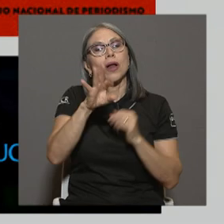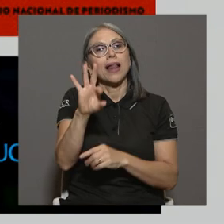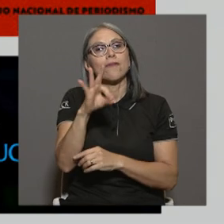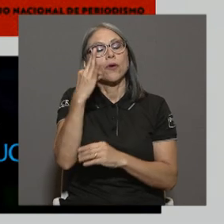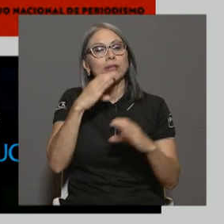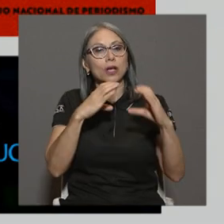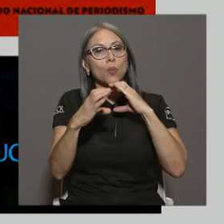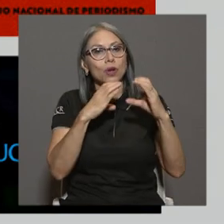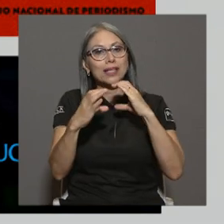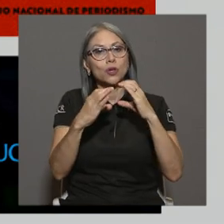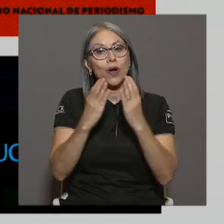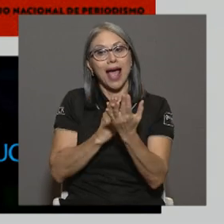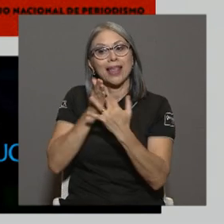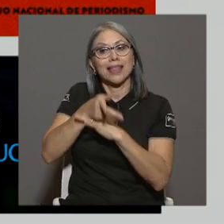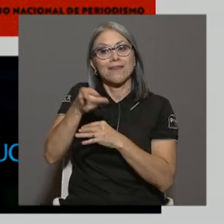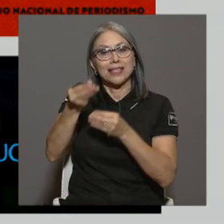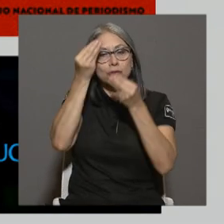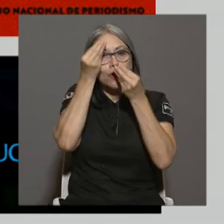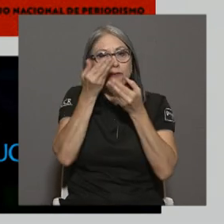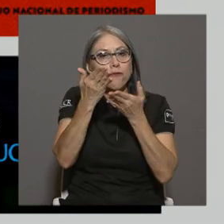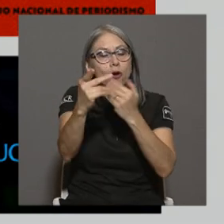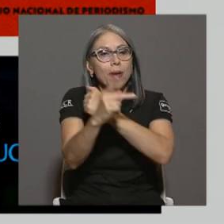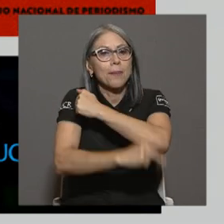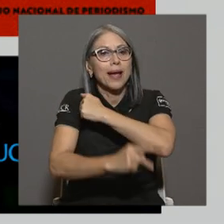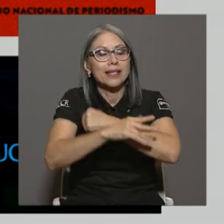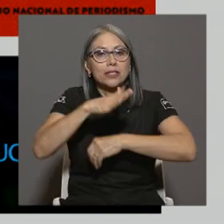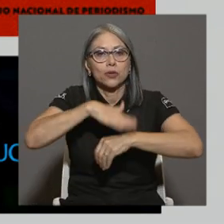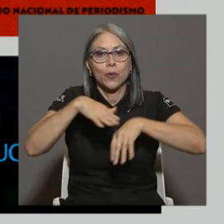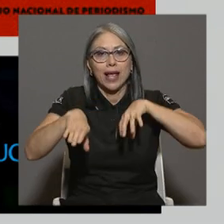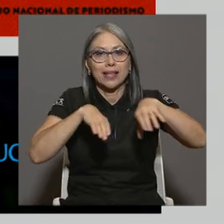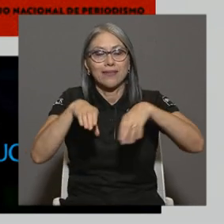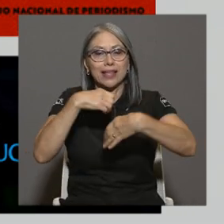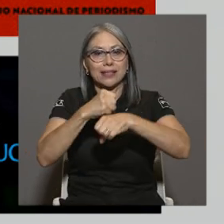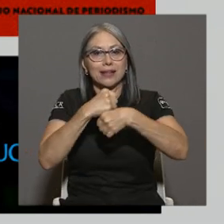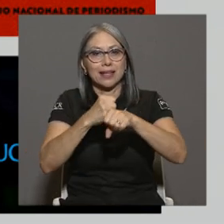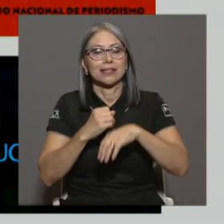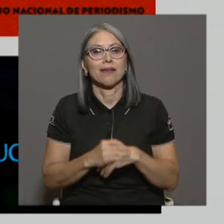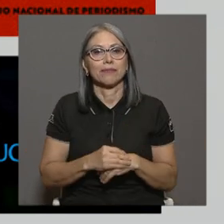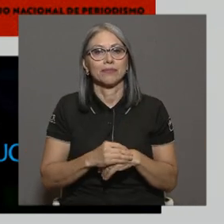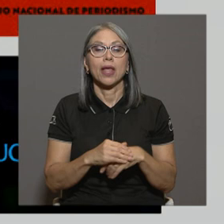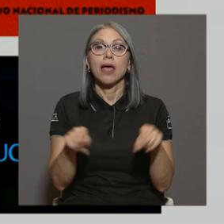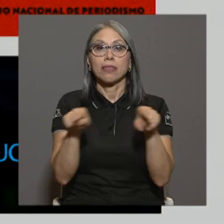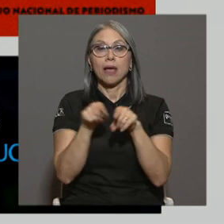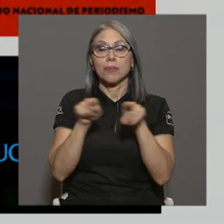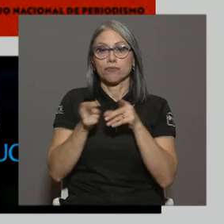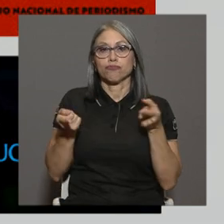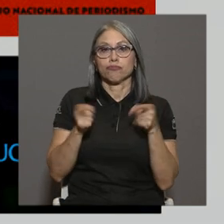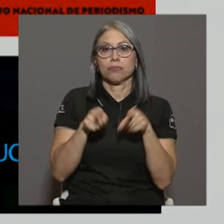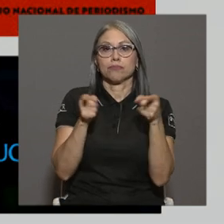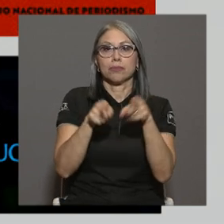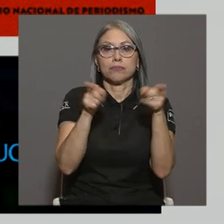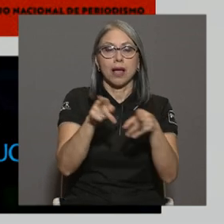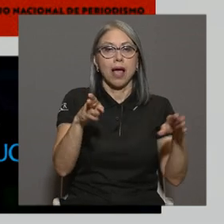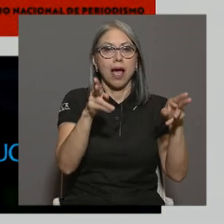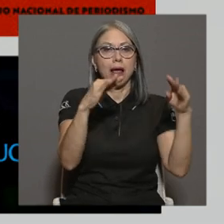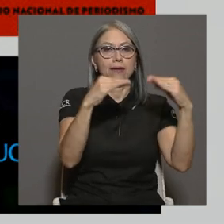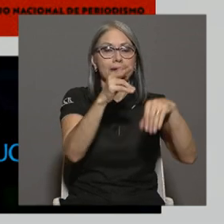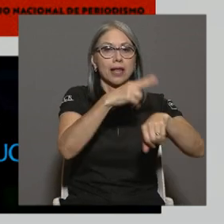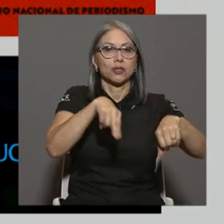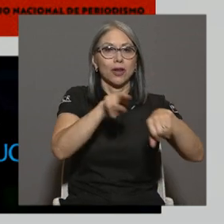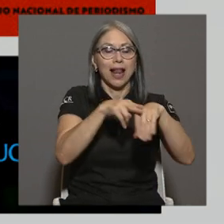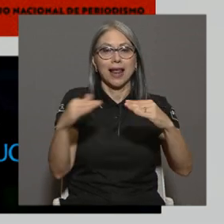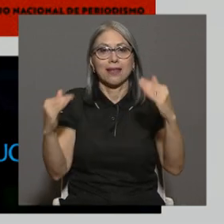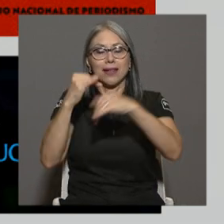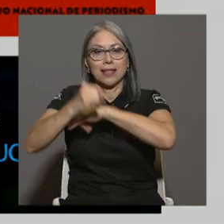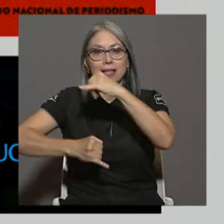cuales informa al país sobre las actividades que realiza, así como el acontecer nacional e internacional desde una